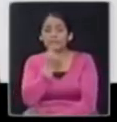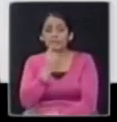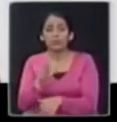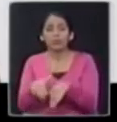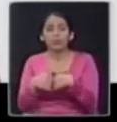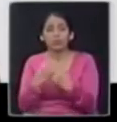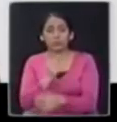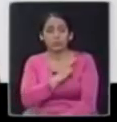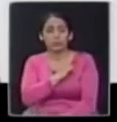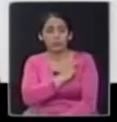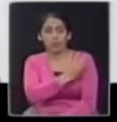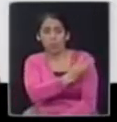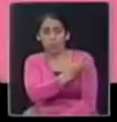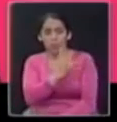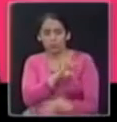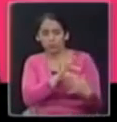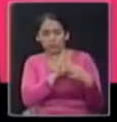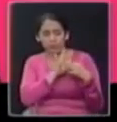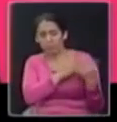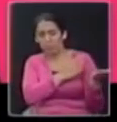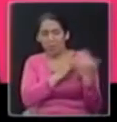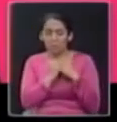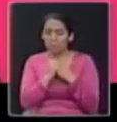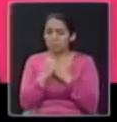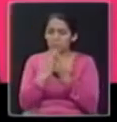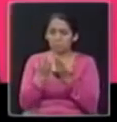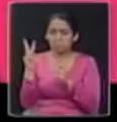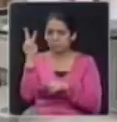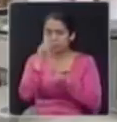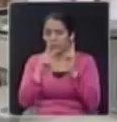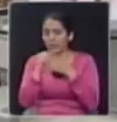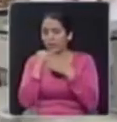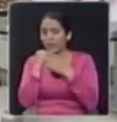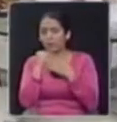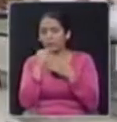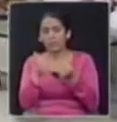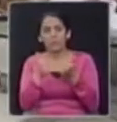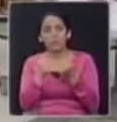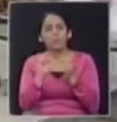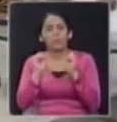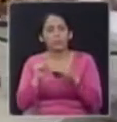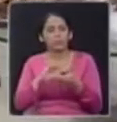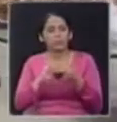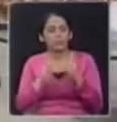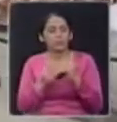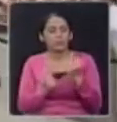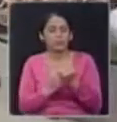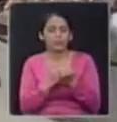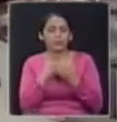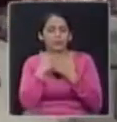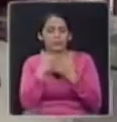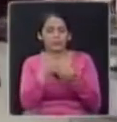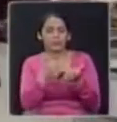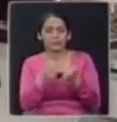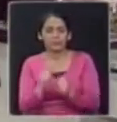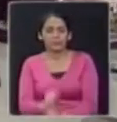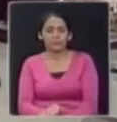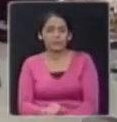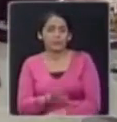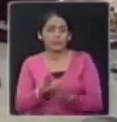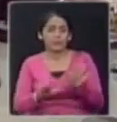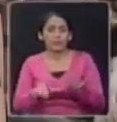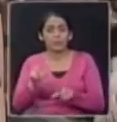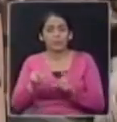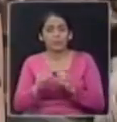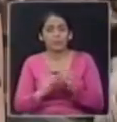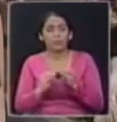posible realizar acciones buenas, positivas para la comunidad y para nosotros mismos. Los interesados que quieran obtener